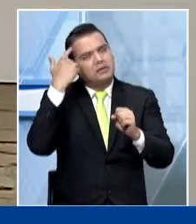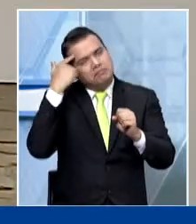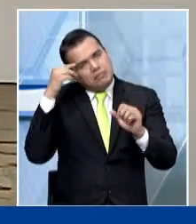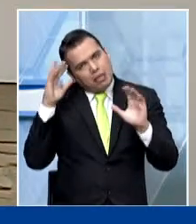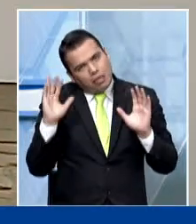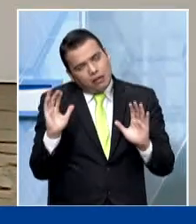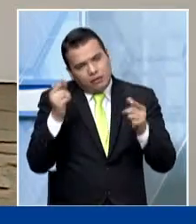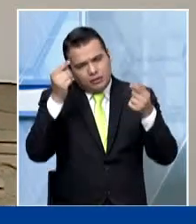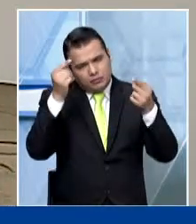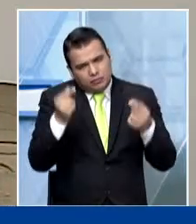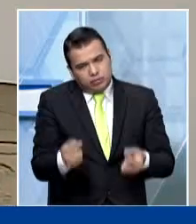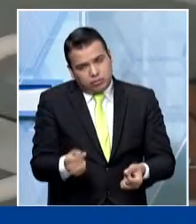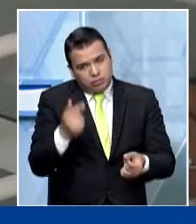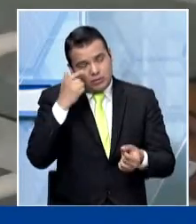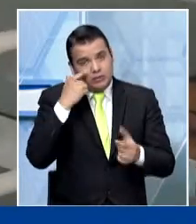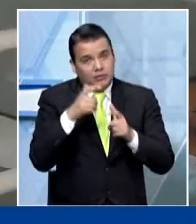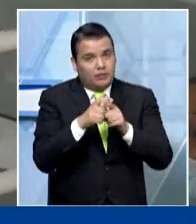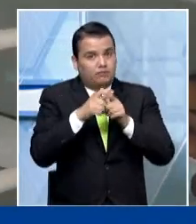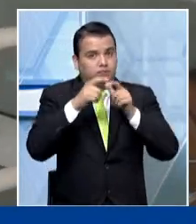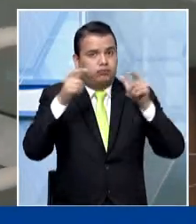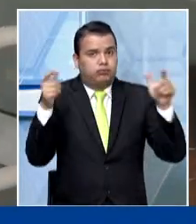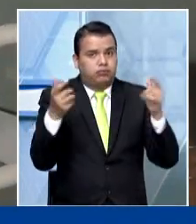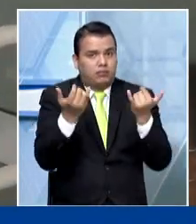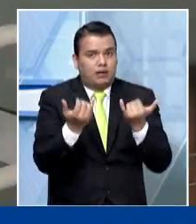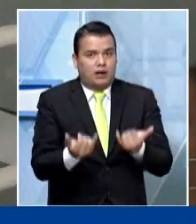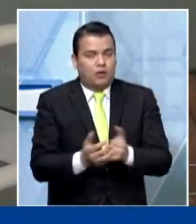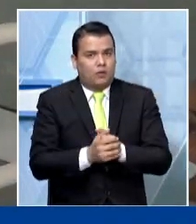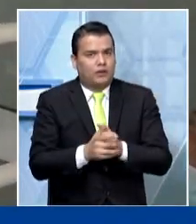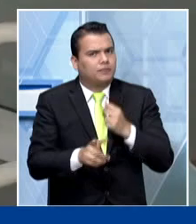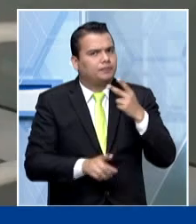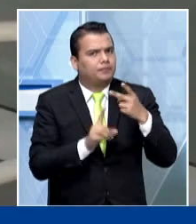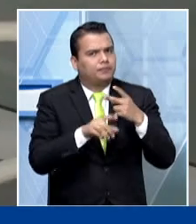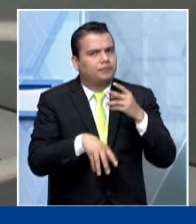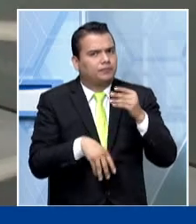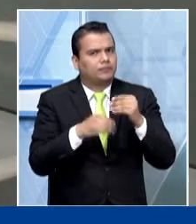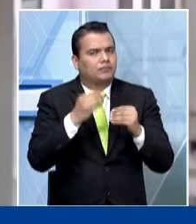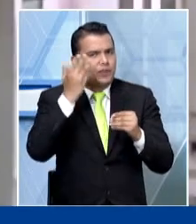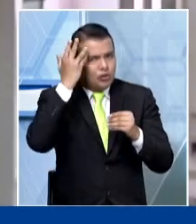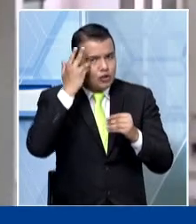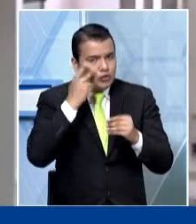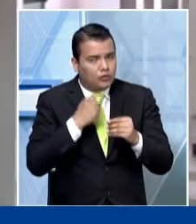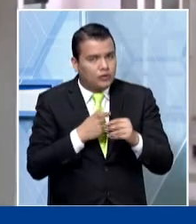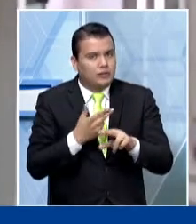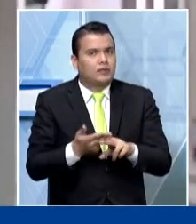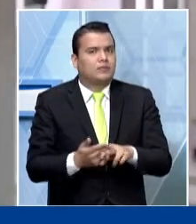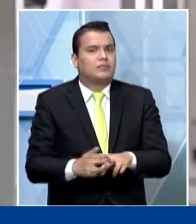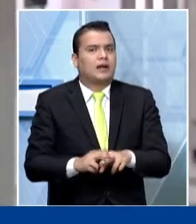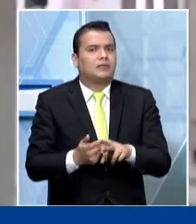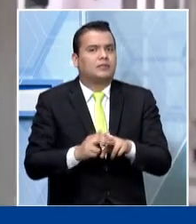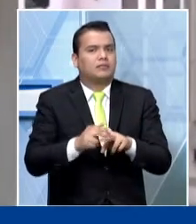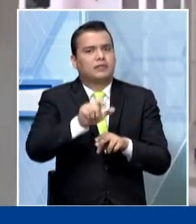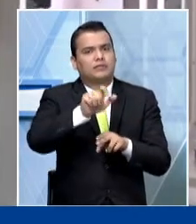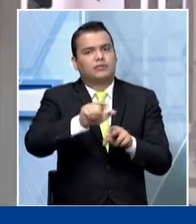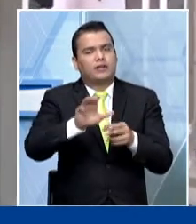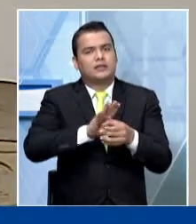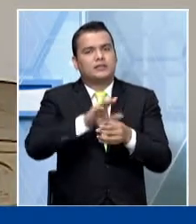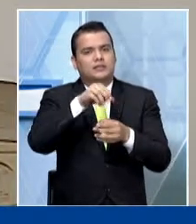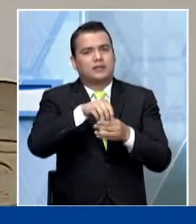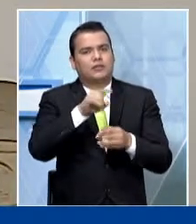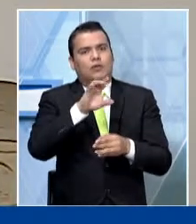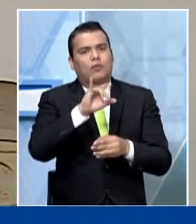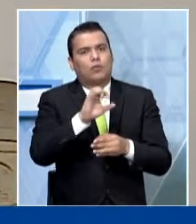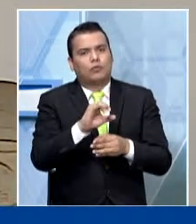durante los 10 meses de la pandemia adicionalmente tenemos cada día un número mayor de personas en uso y